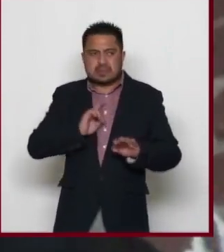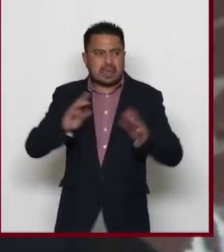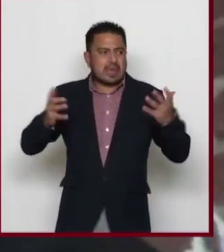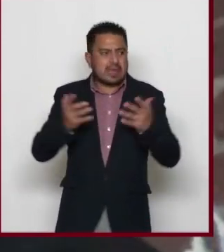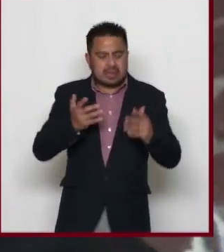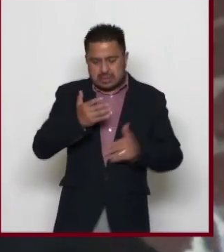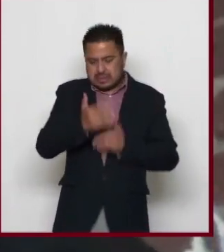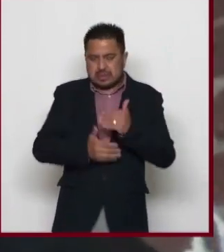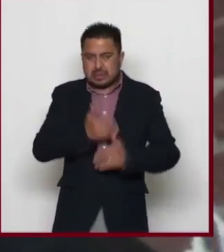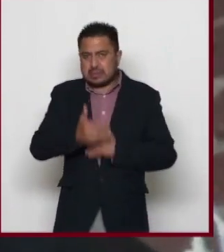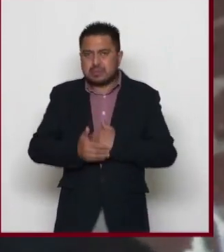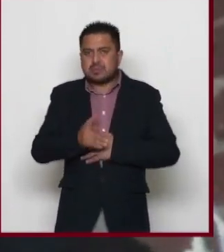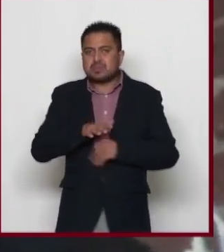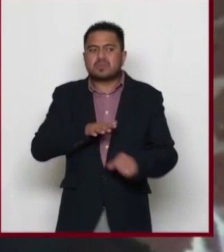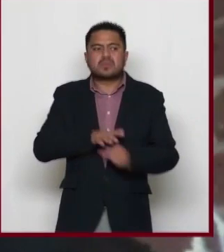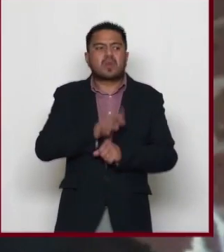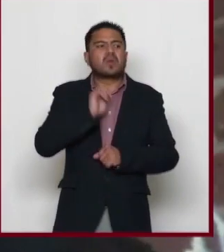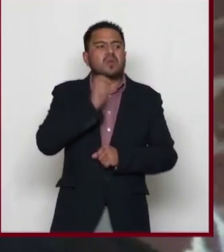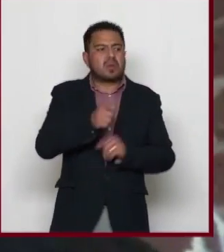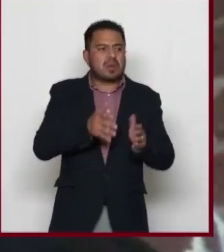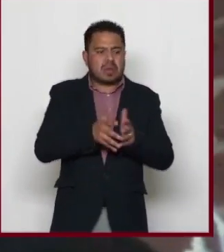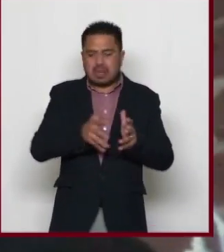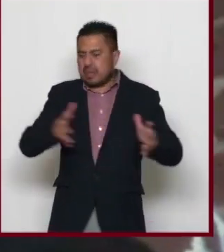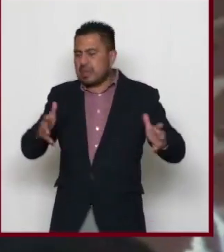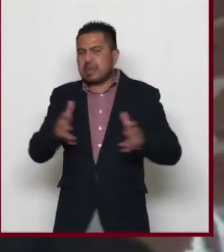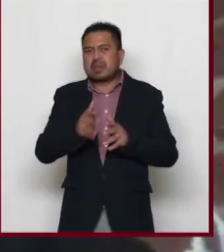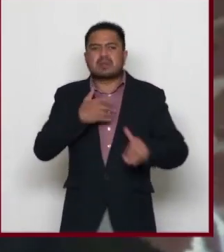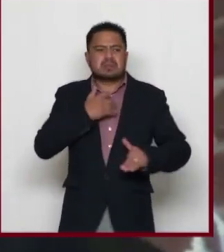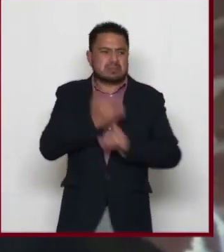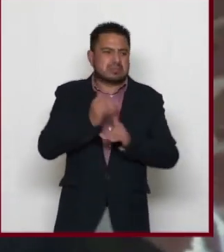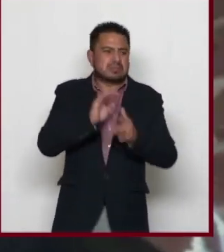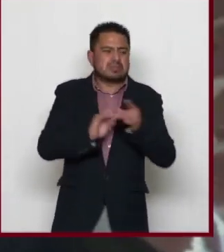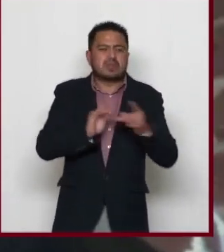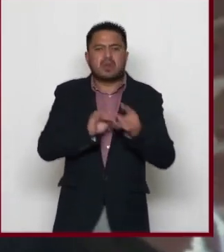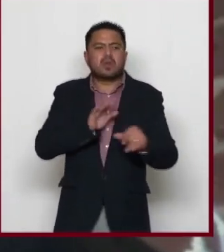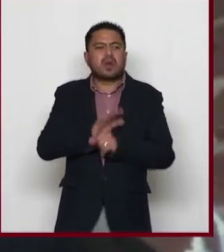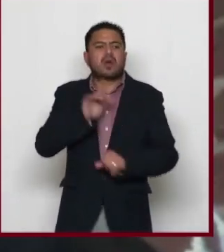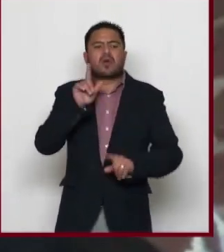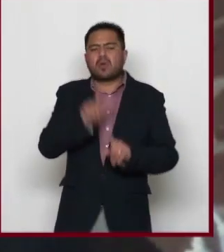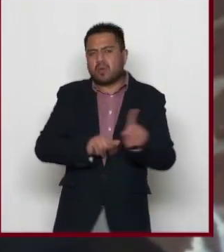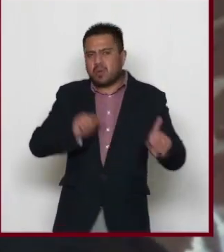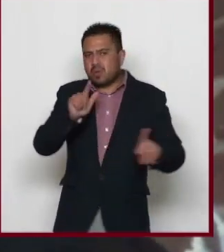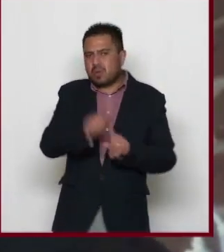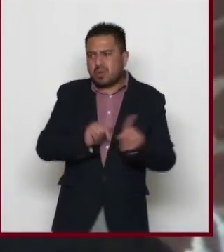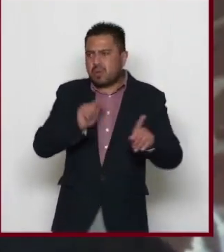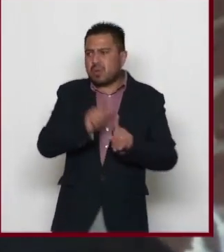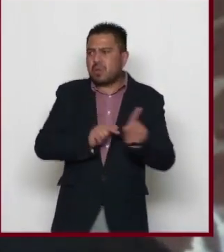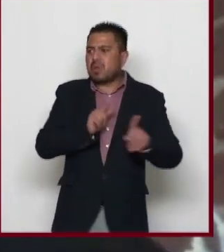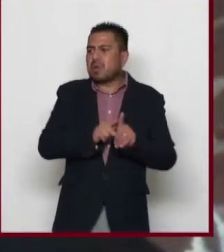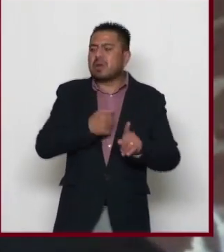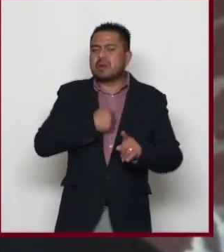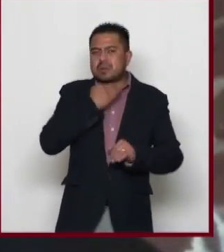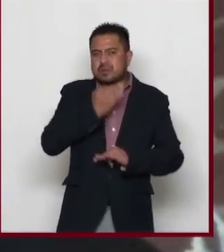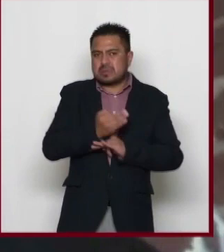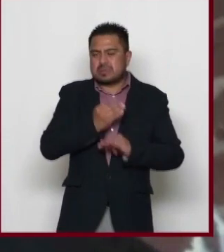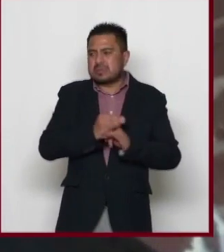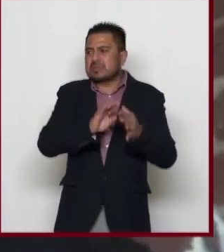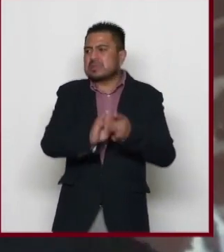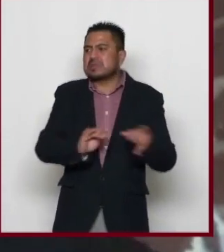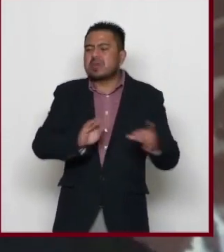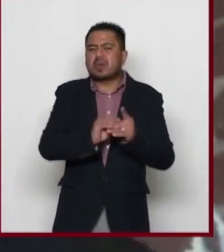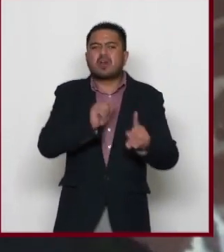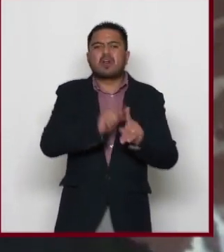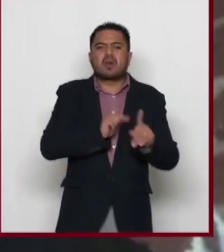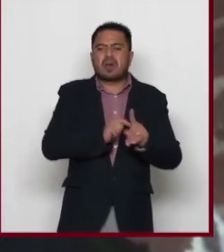requieren dependiendo del tipo de trabajo que uno esté haciendo, en qué longitud de onda iba yo a decir, en qué